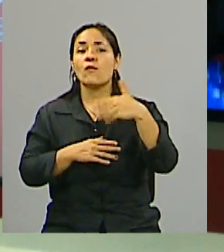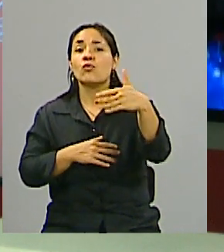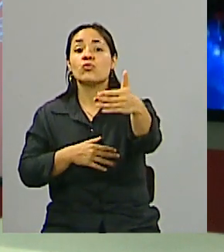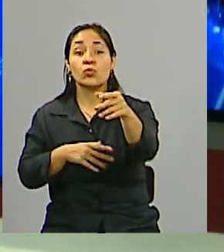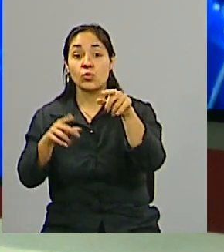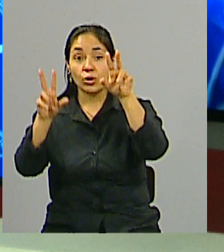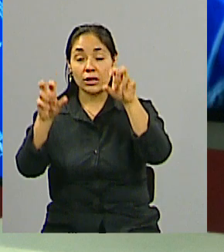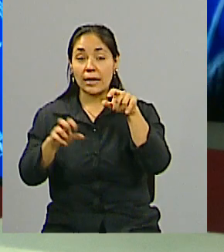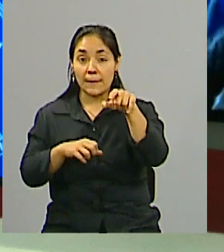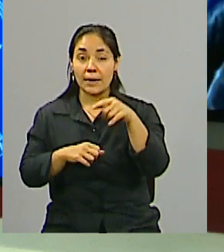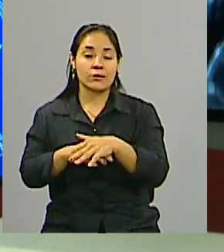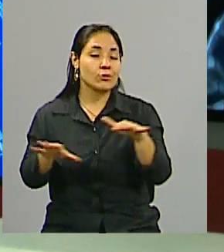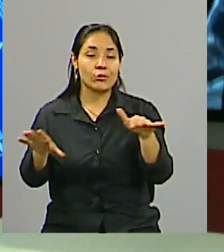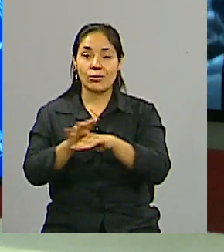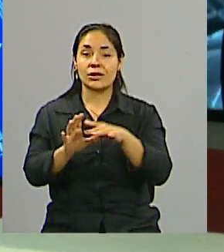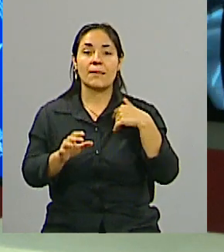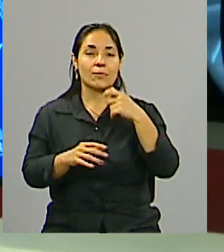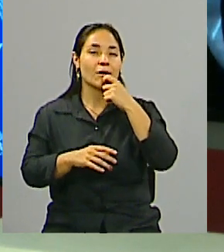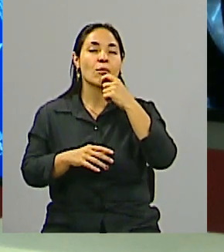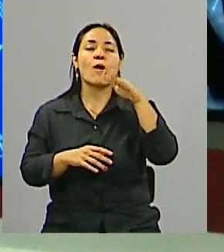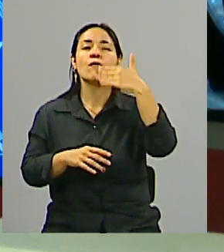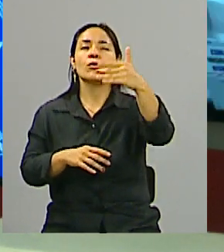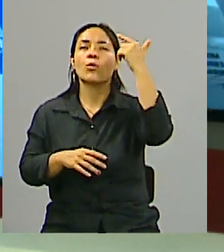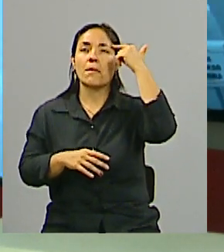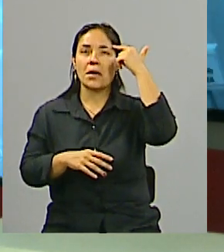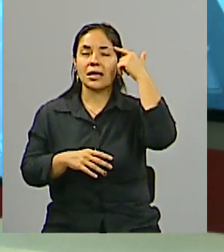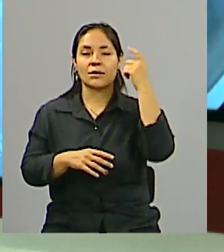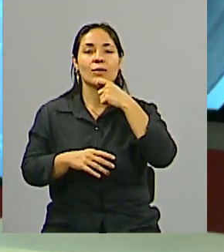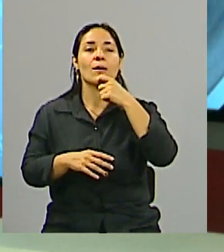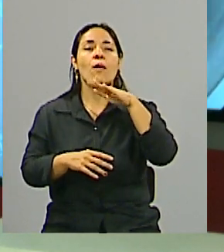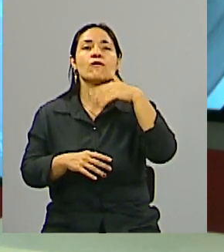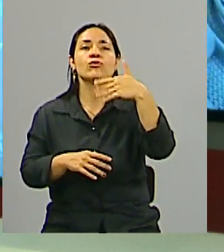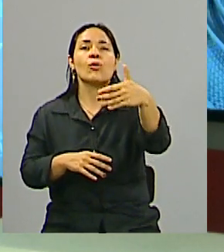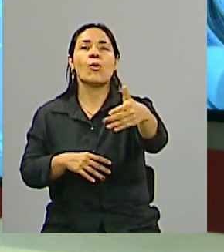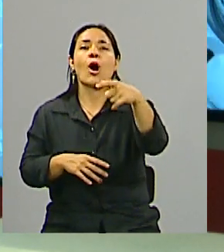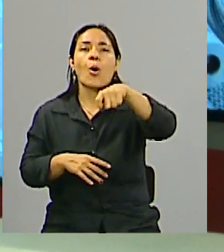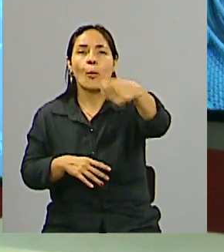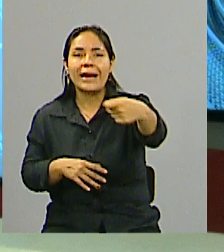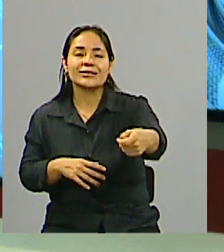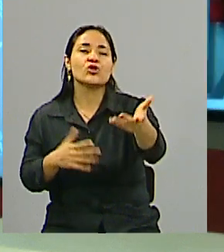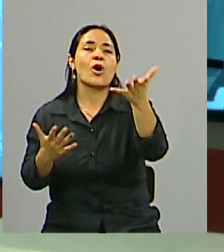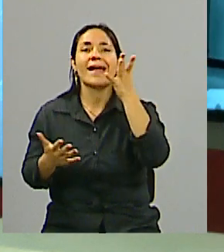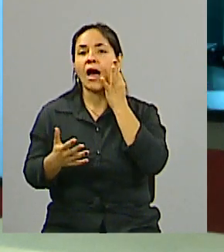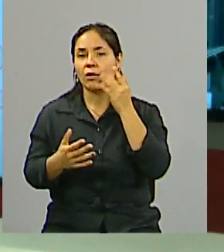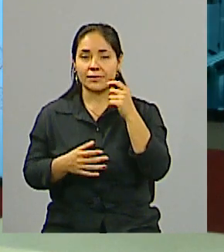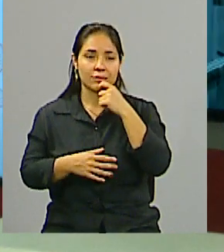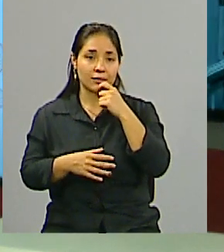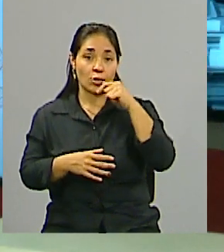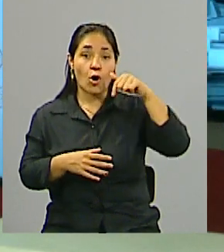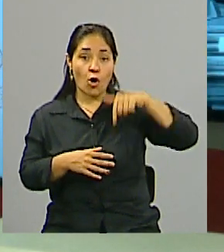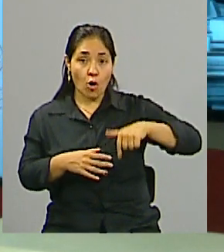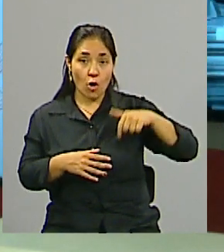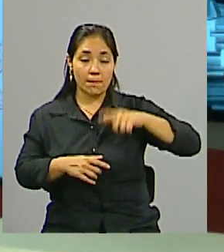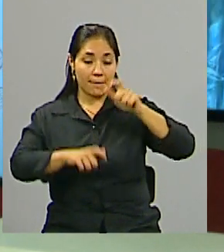uno proyecta a largo plazo, pensando en un retiro, en una jubilación, pero digo, si tenemos que hablar de la realidad hoy por hoy, de esos